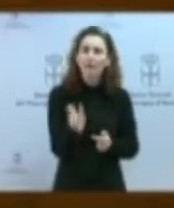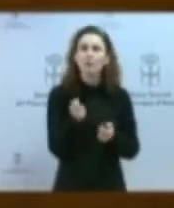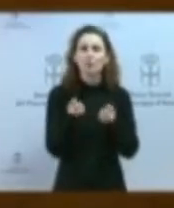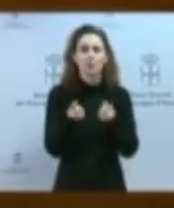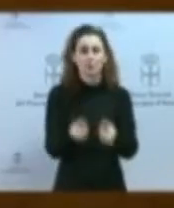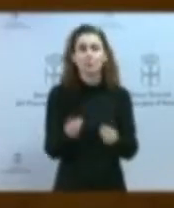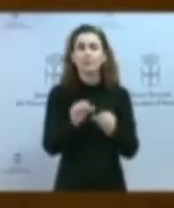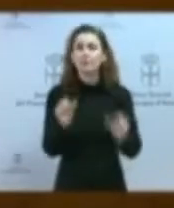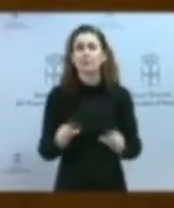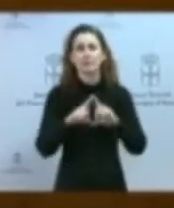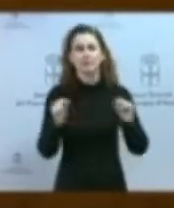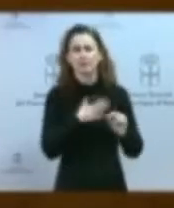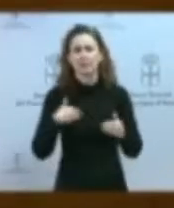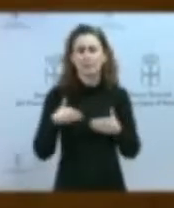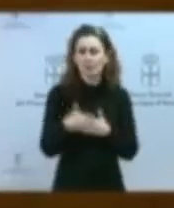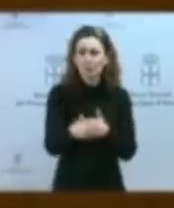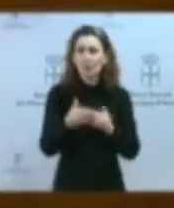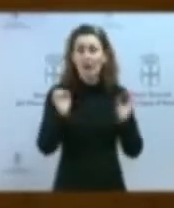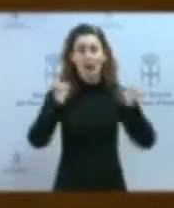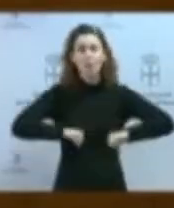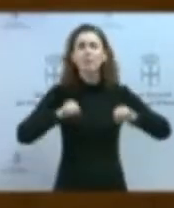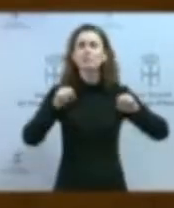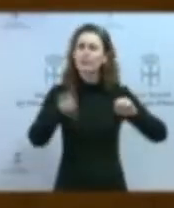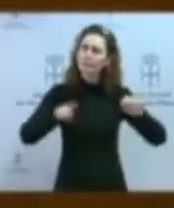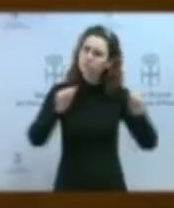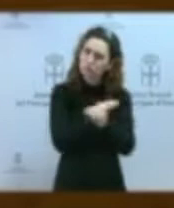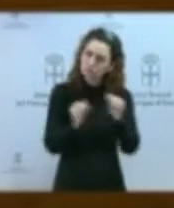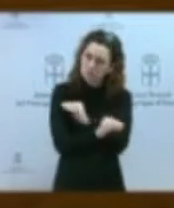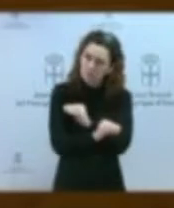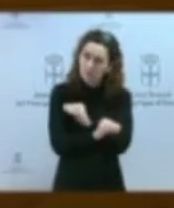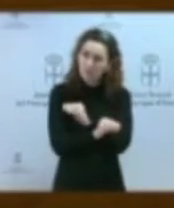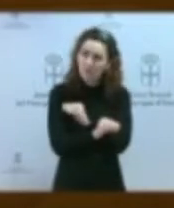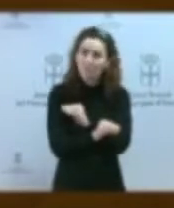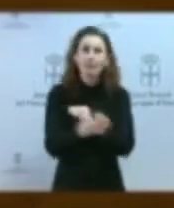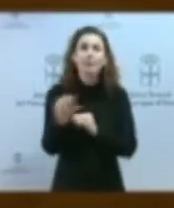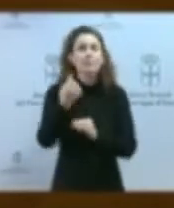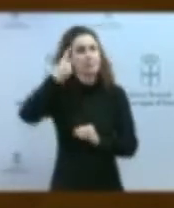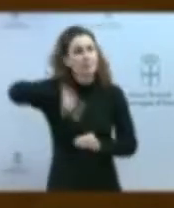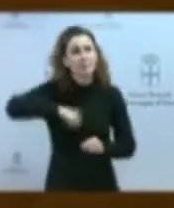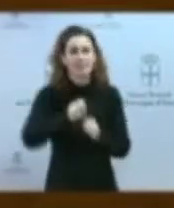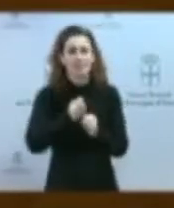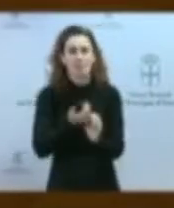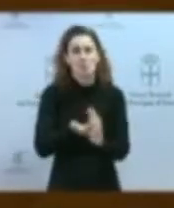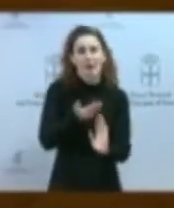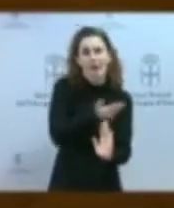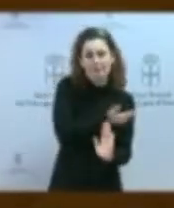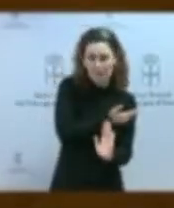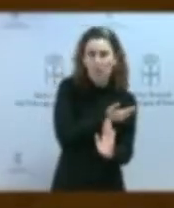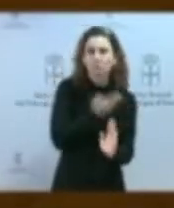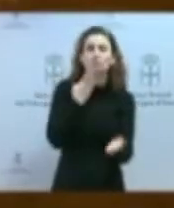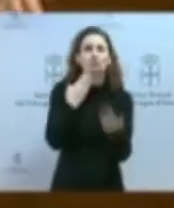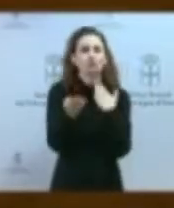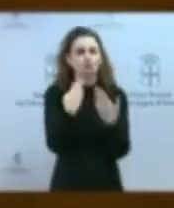y con desacuerdos, pero sería injusto no reconocer ese trabajo. Ha habido un diálogo donde hemos constatado